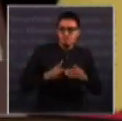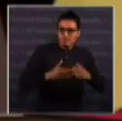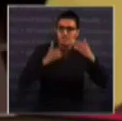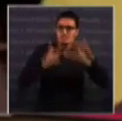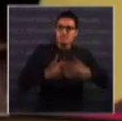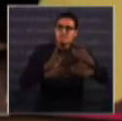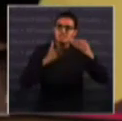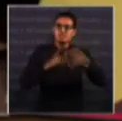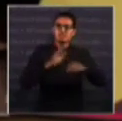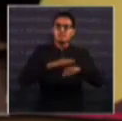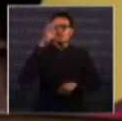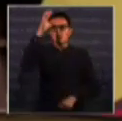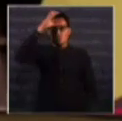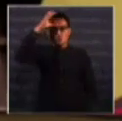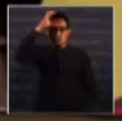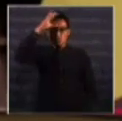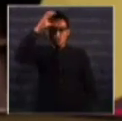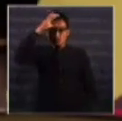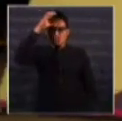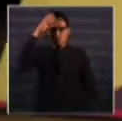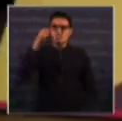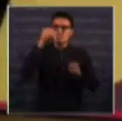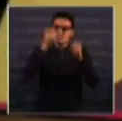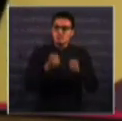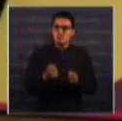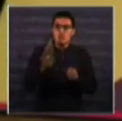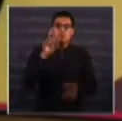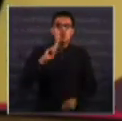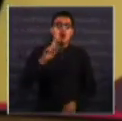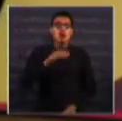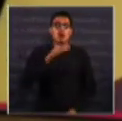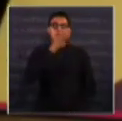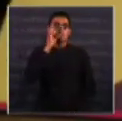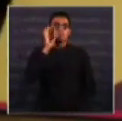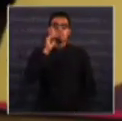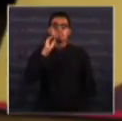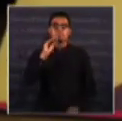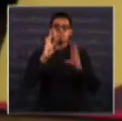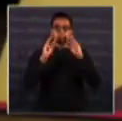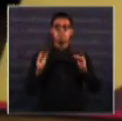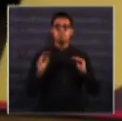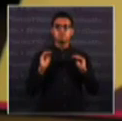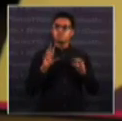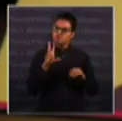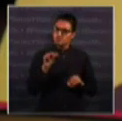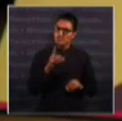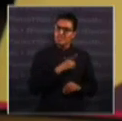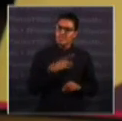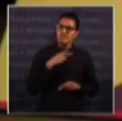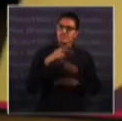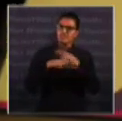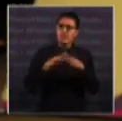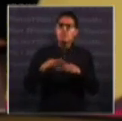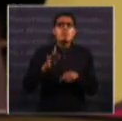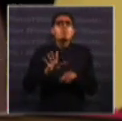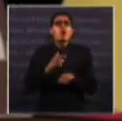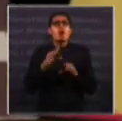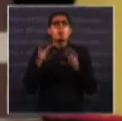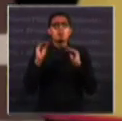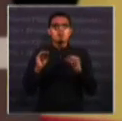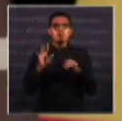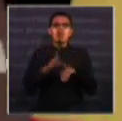prevención, nuestras mujeres siempre van a estar en riesgo de la violencia, en riesgo de su